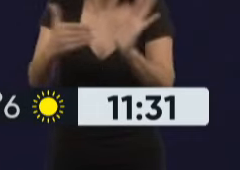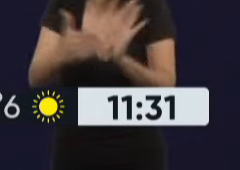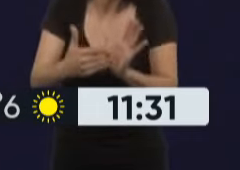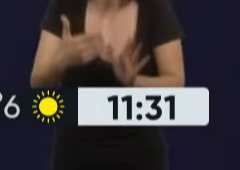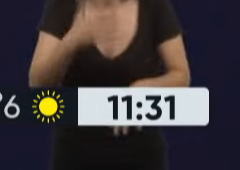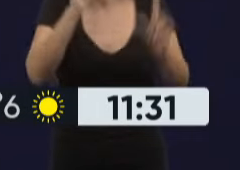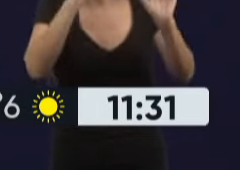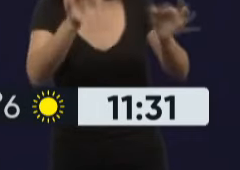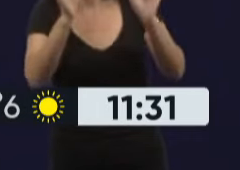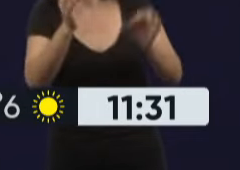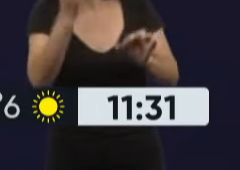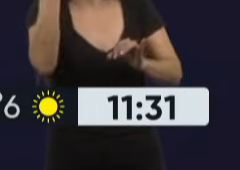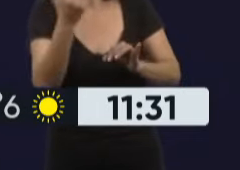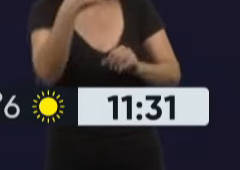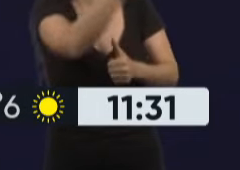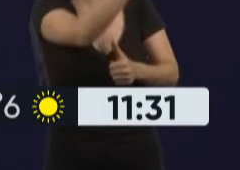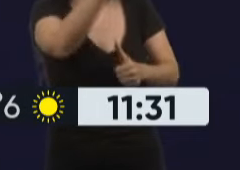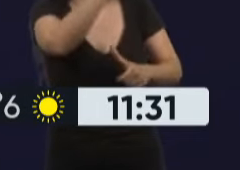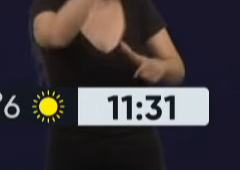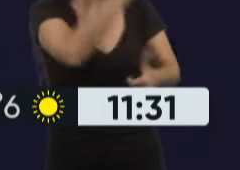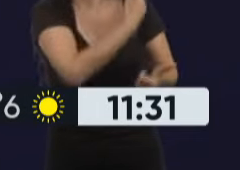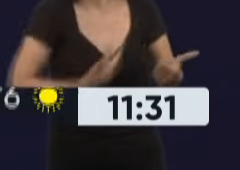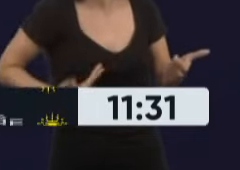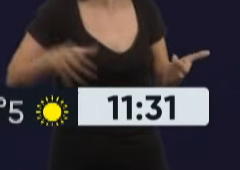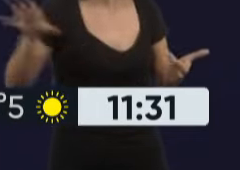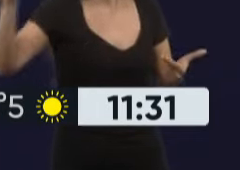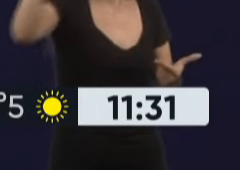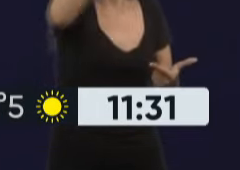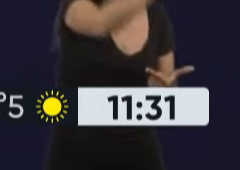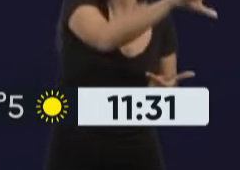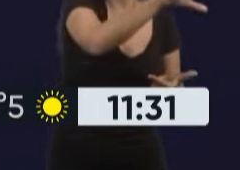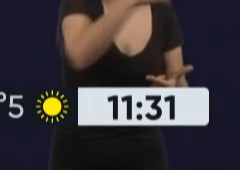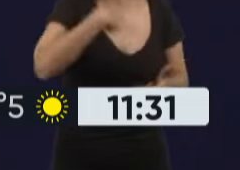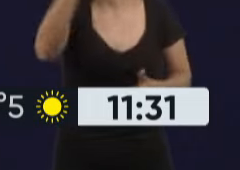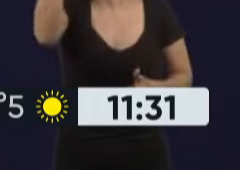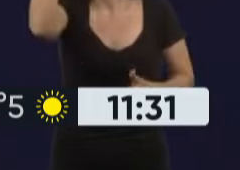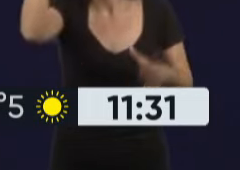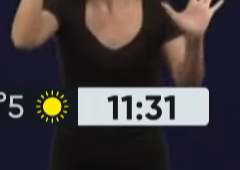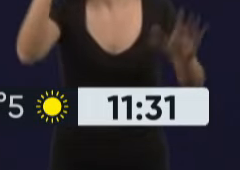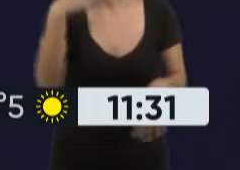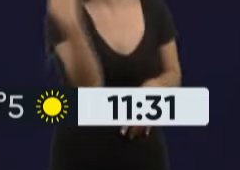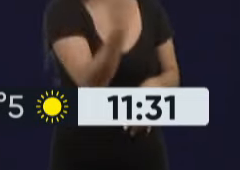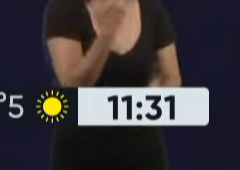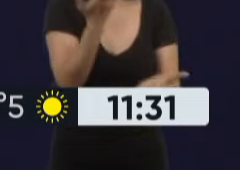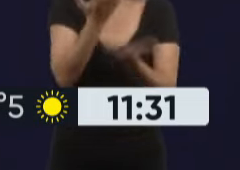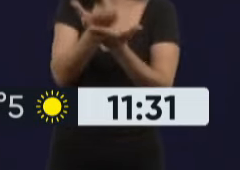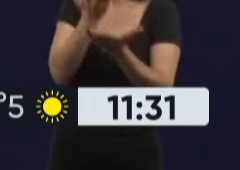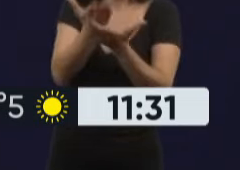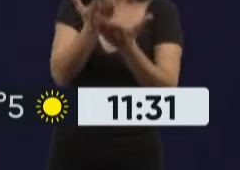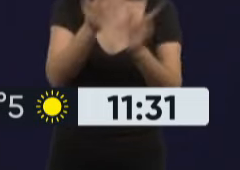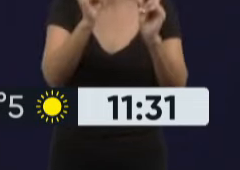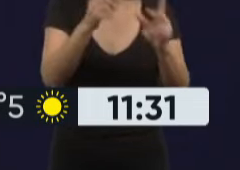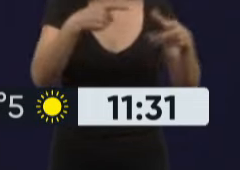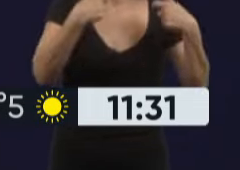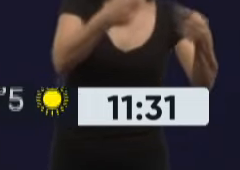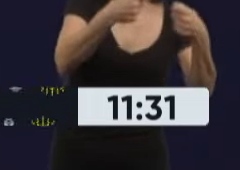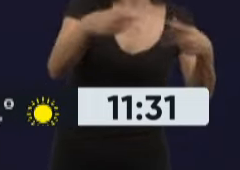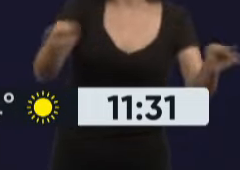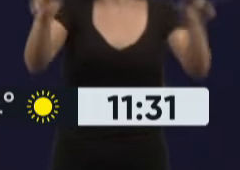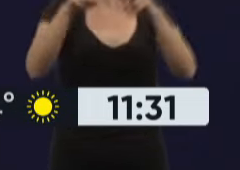evidentemente pensaron que eh nuestro nuestra propuesta de equilibrio en las cuentas públicas nuestra